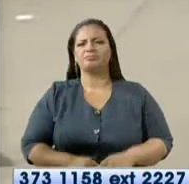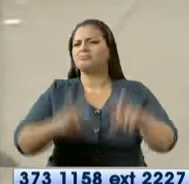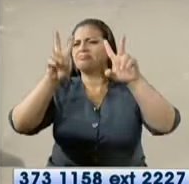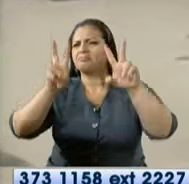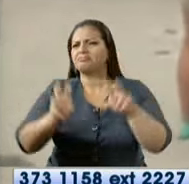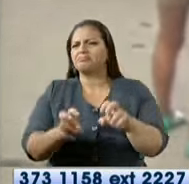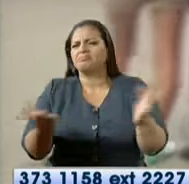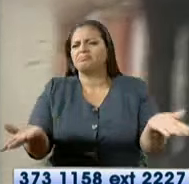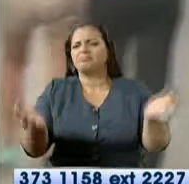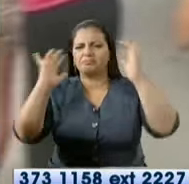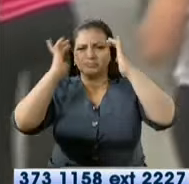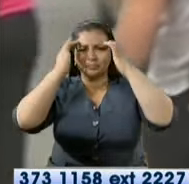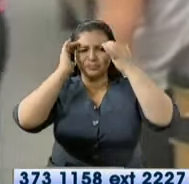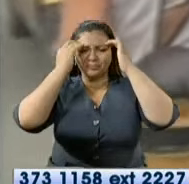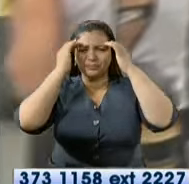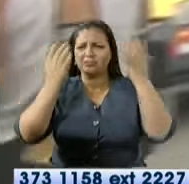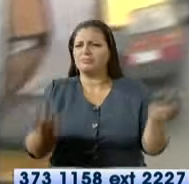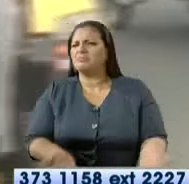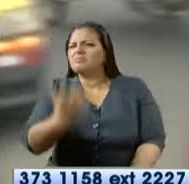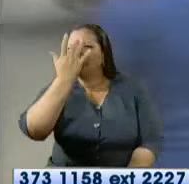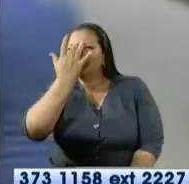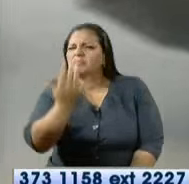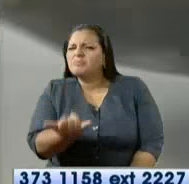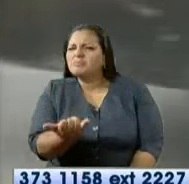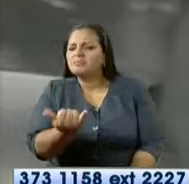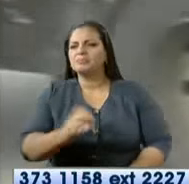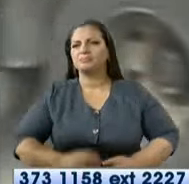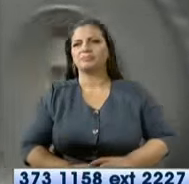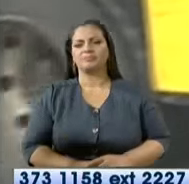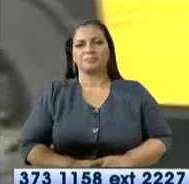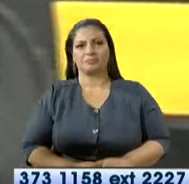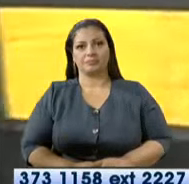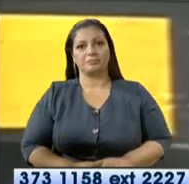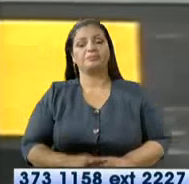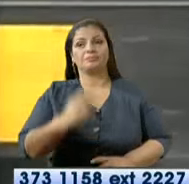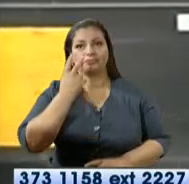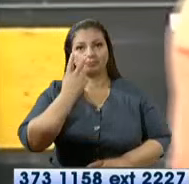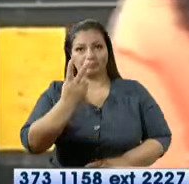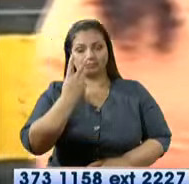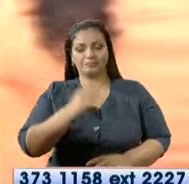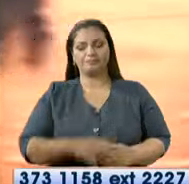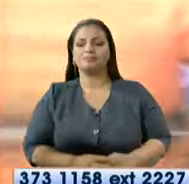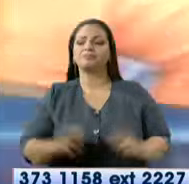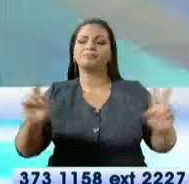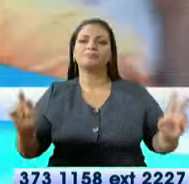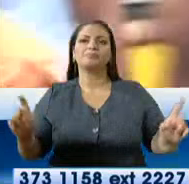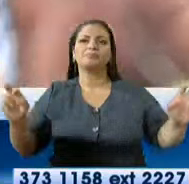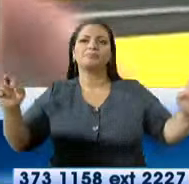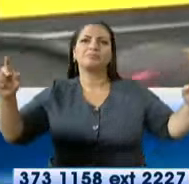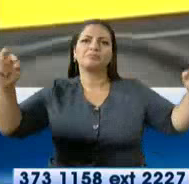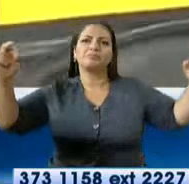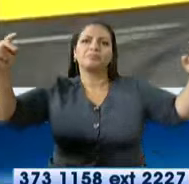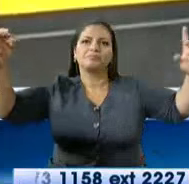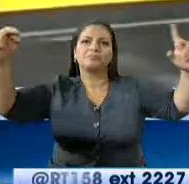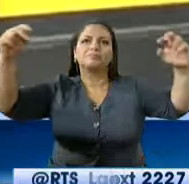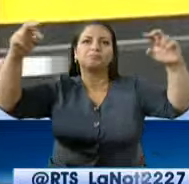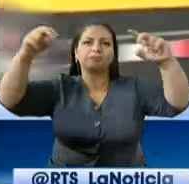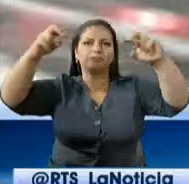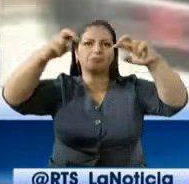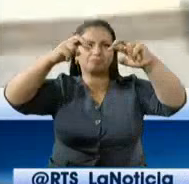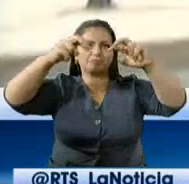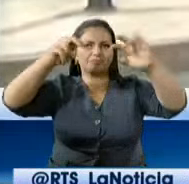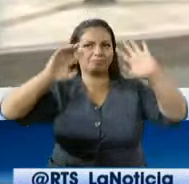es impresionante cómo todavía hay peatones que cruzan arriesgando sus vidas por debajo